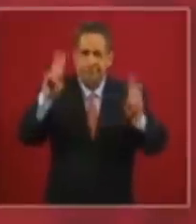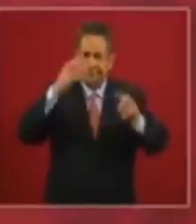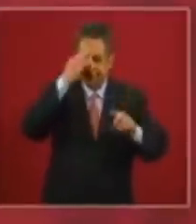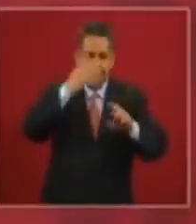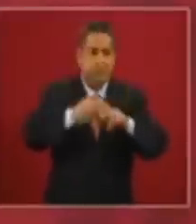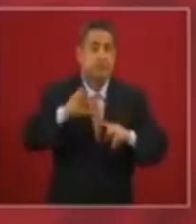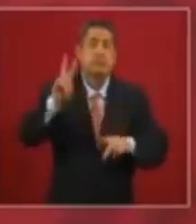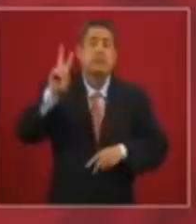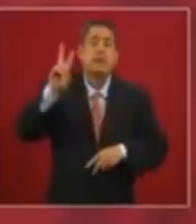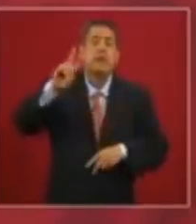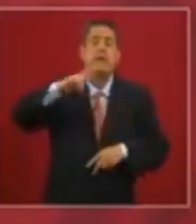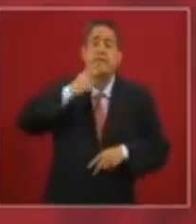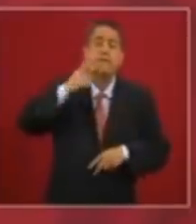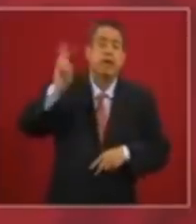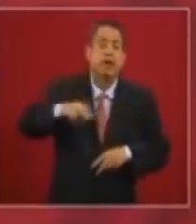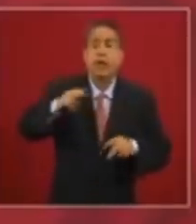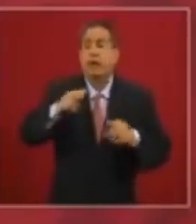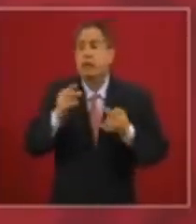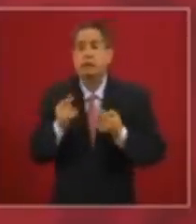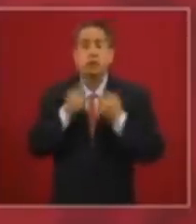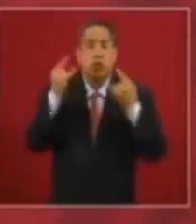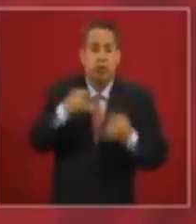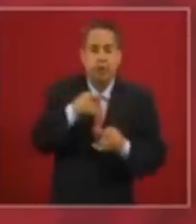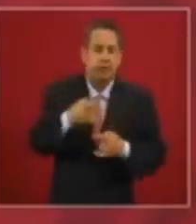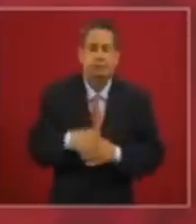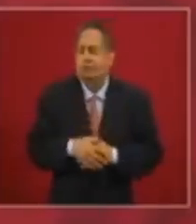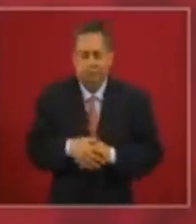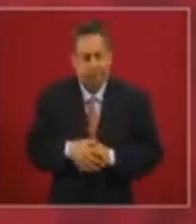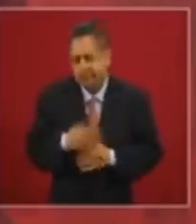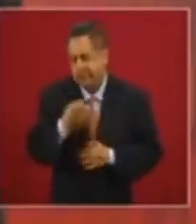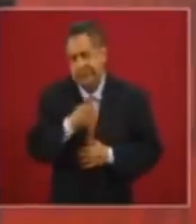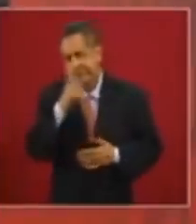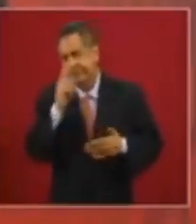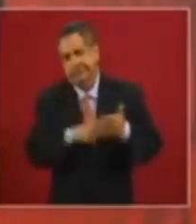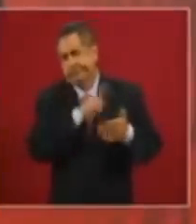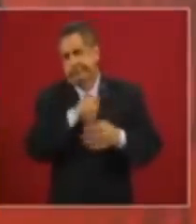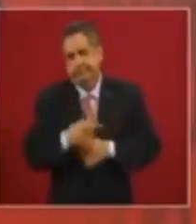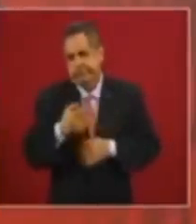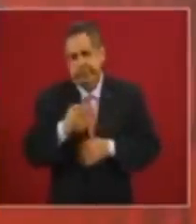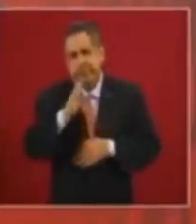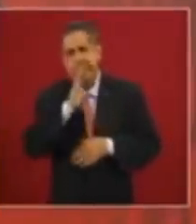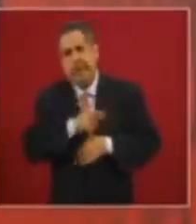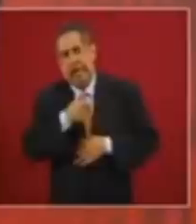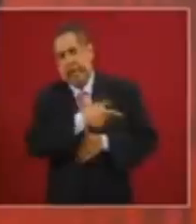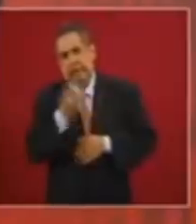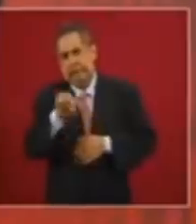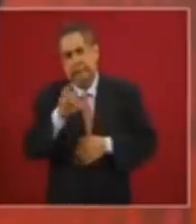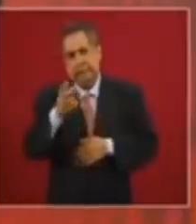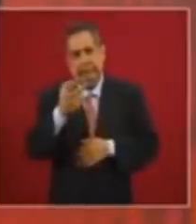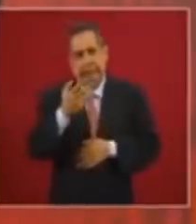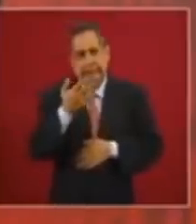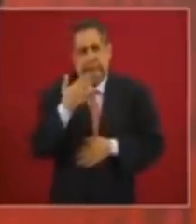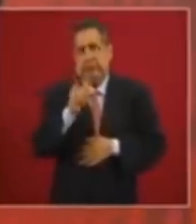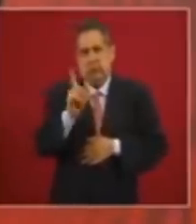verdad histórica, la mal llamada verdad histórica.